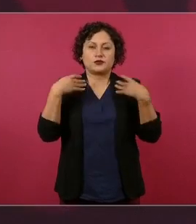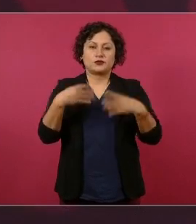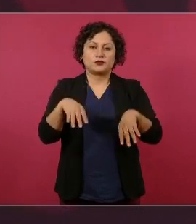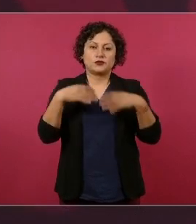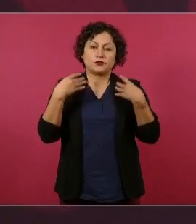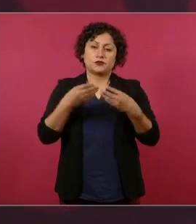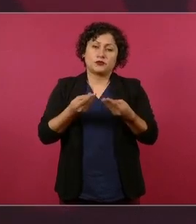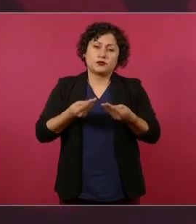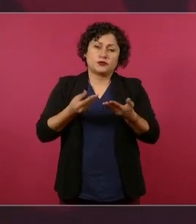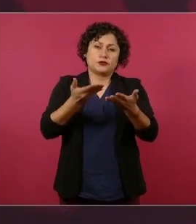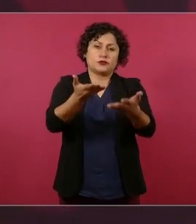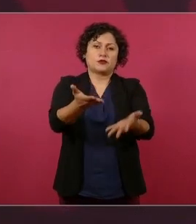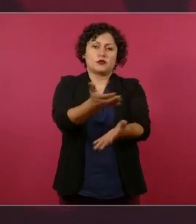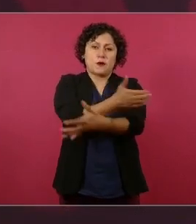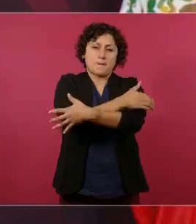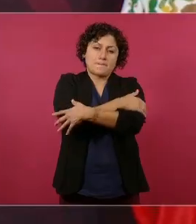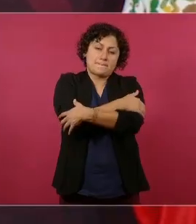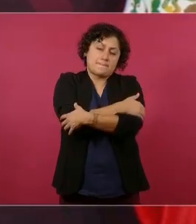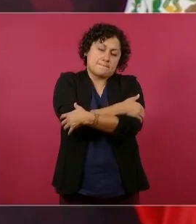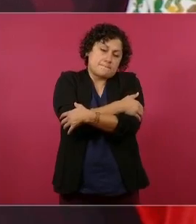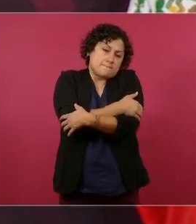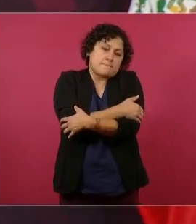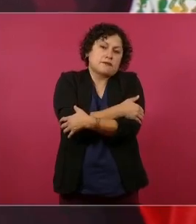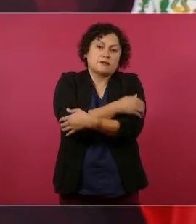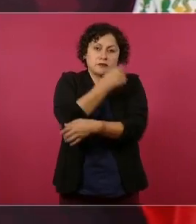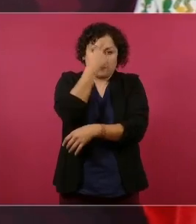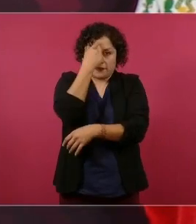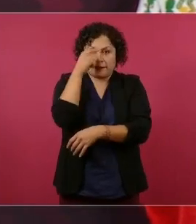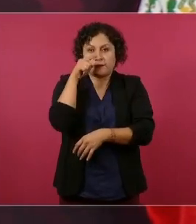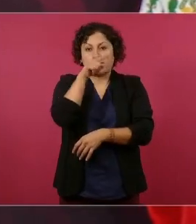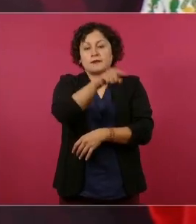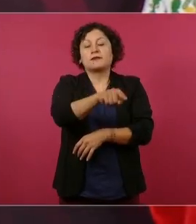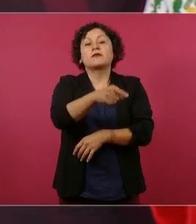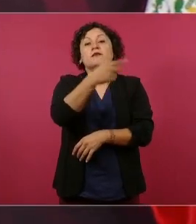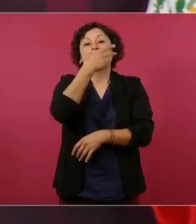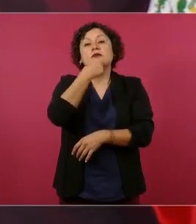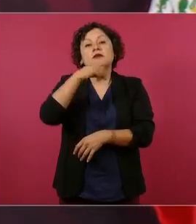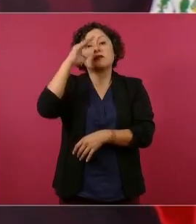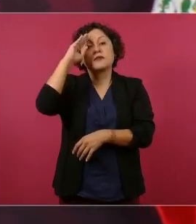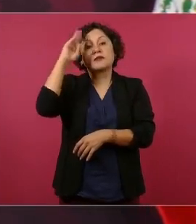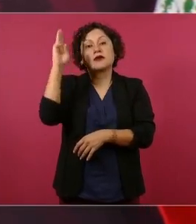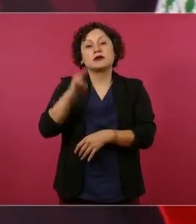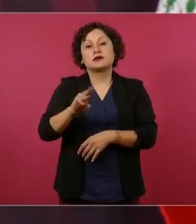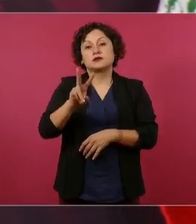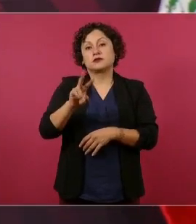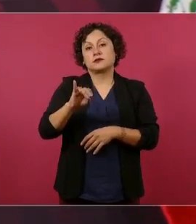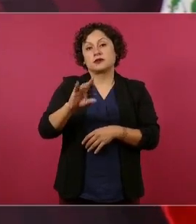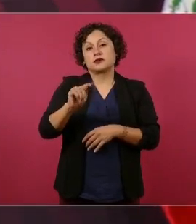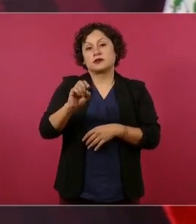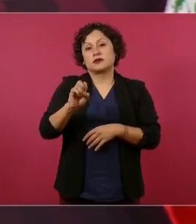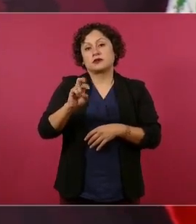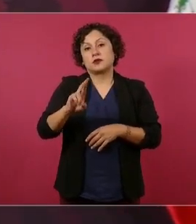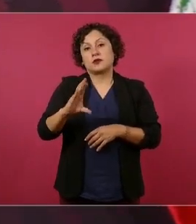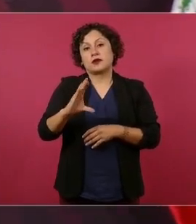fuerte al maestro Víctor Castro, gobernador de Baja California